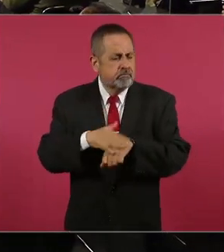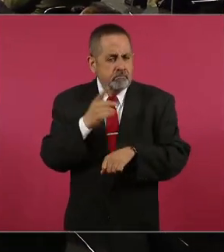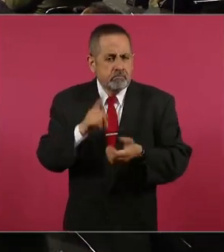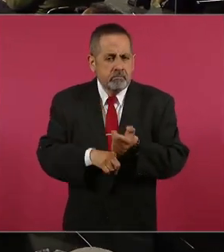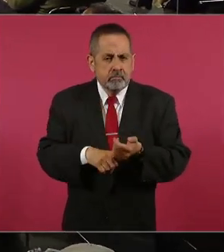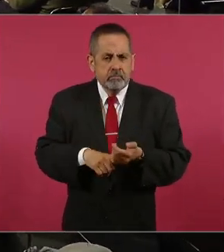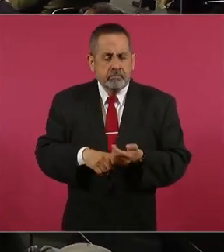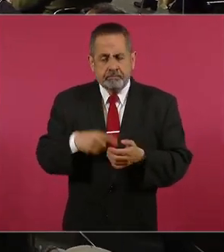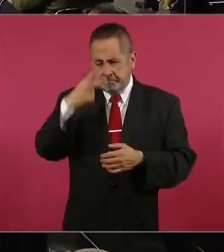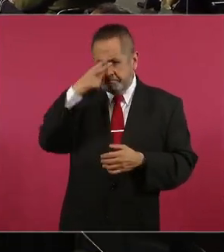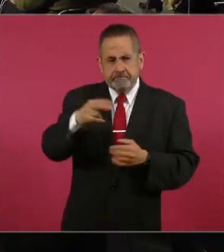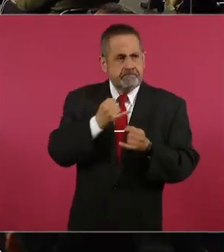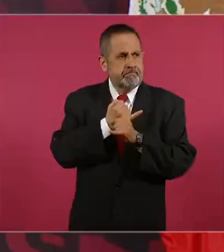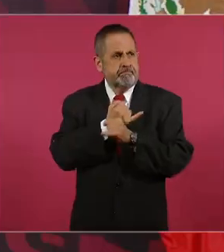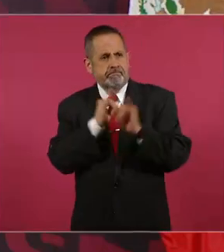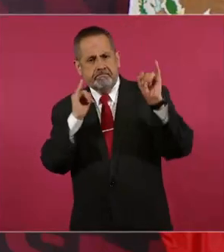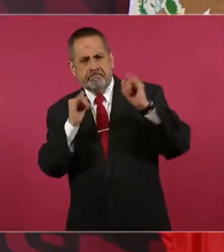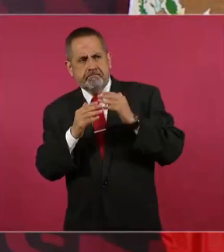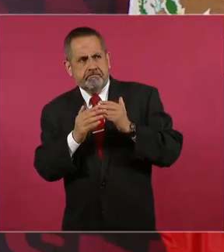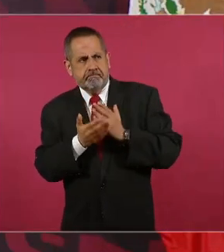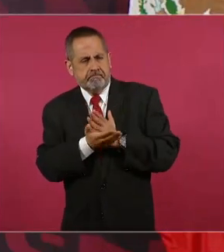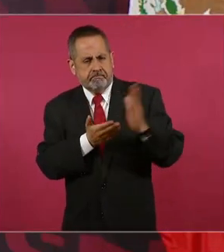país independiente, soberano,